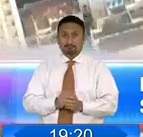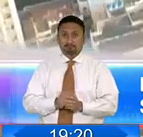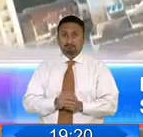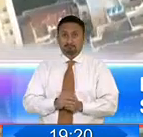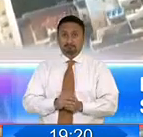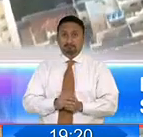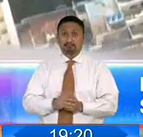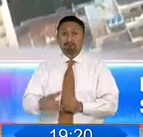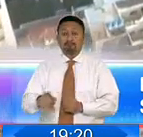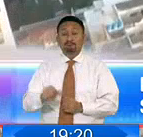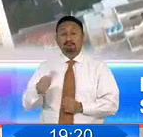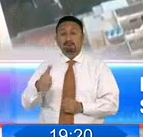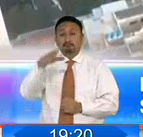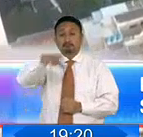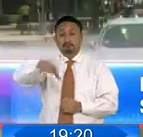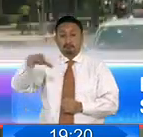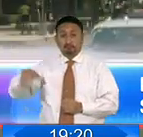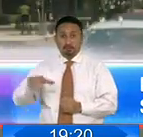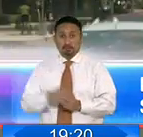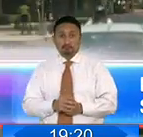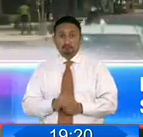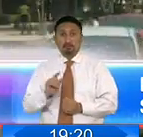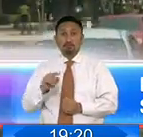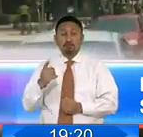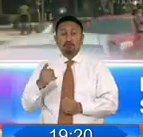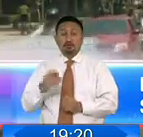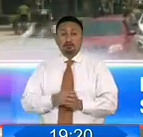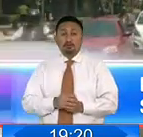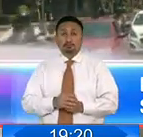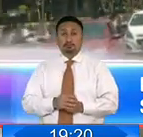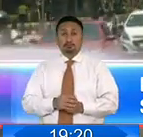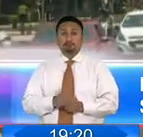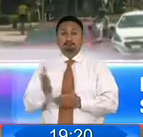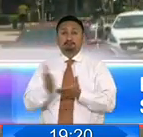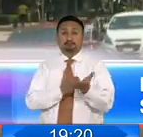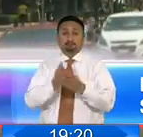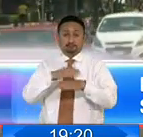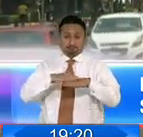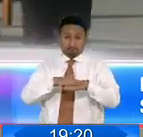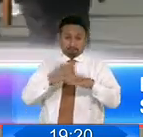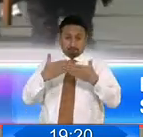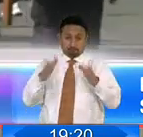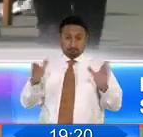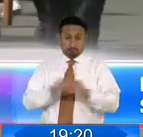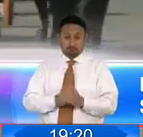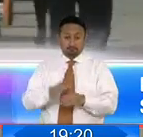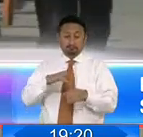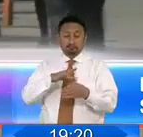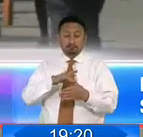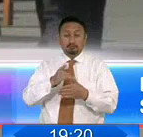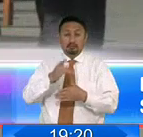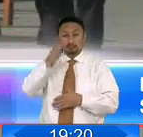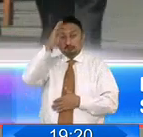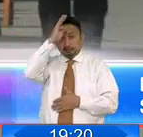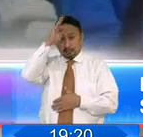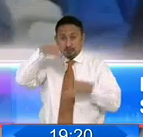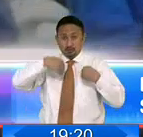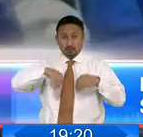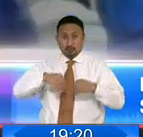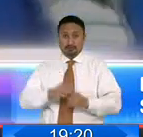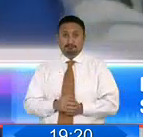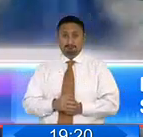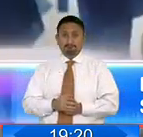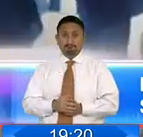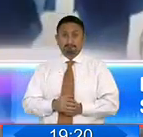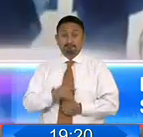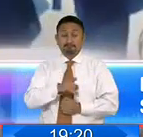de paraná y rio grande- decidieron que solo estarán habilitados los servicios esenciales es decir farmacias hospitales y supermercados la